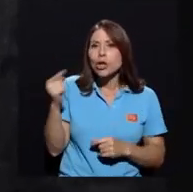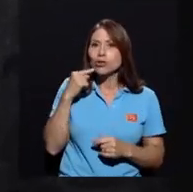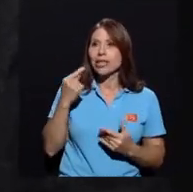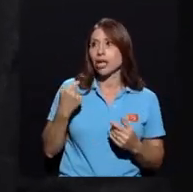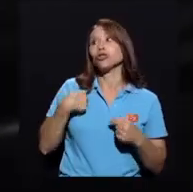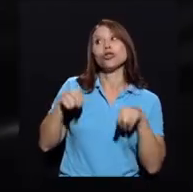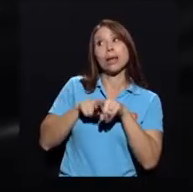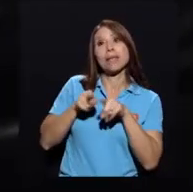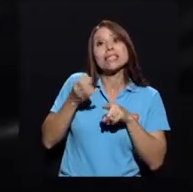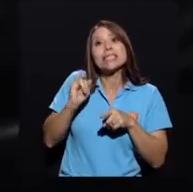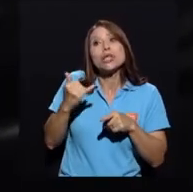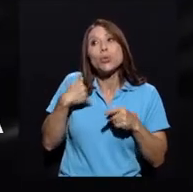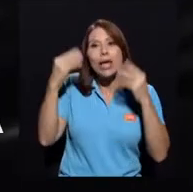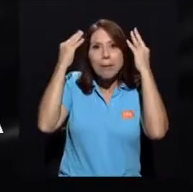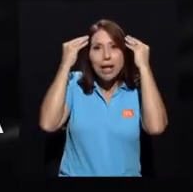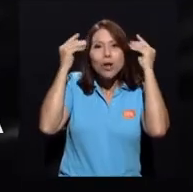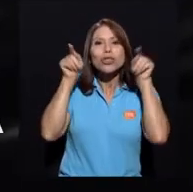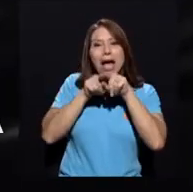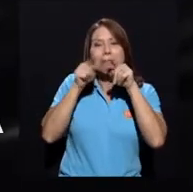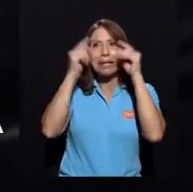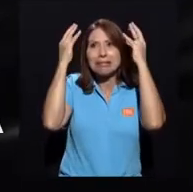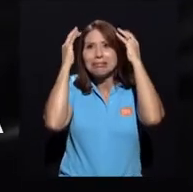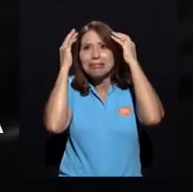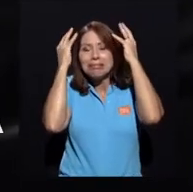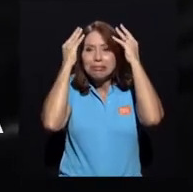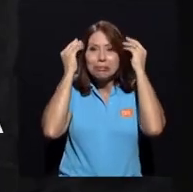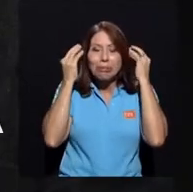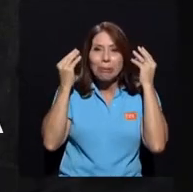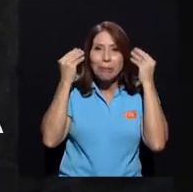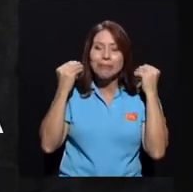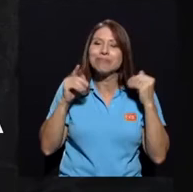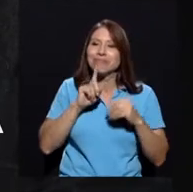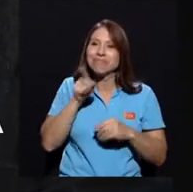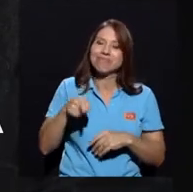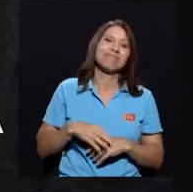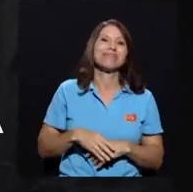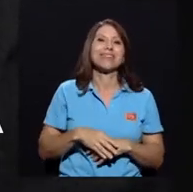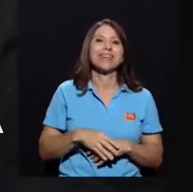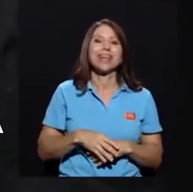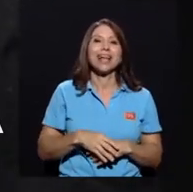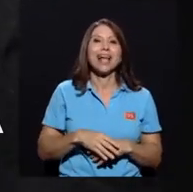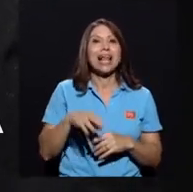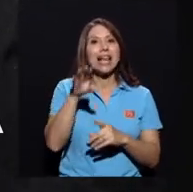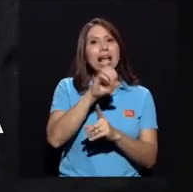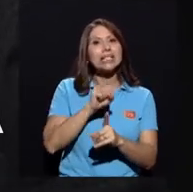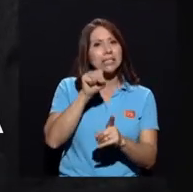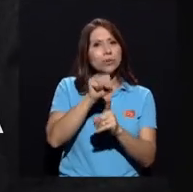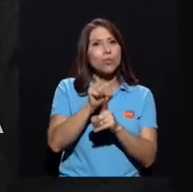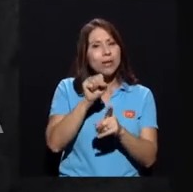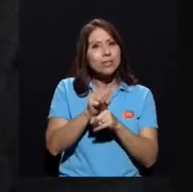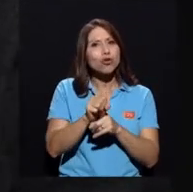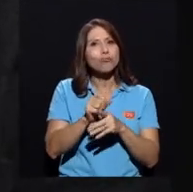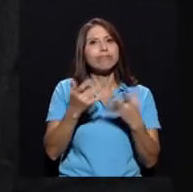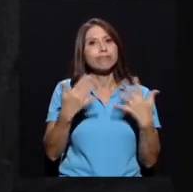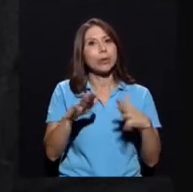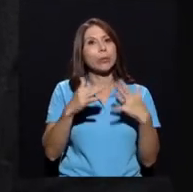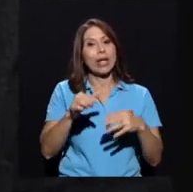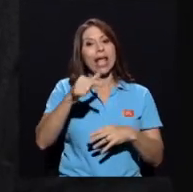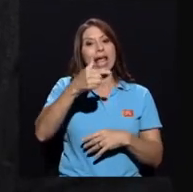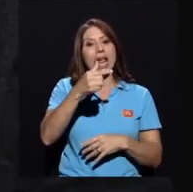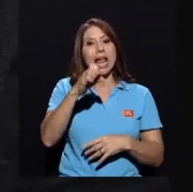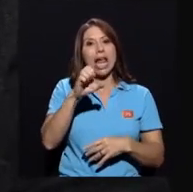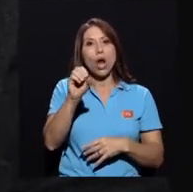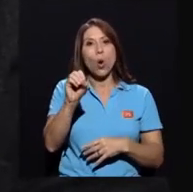caería, doctor. La situación, no cabe la menor duda que la geopolítica actual en